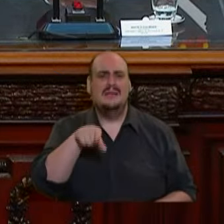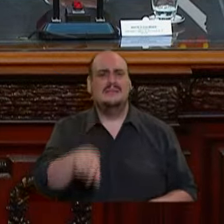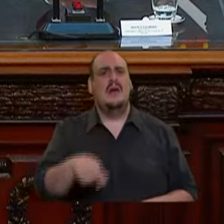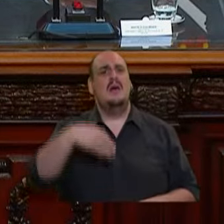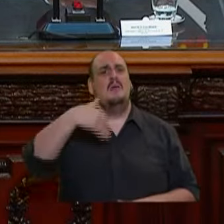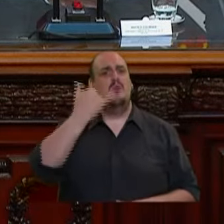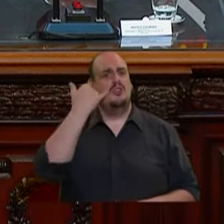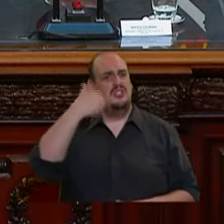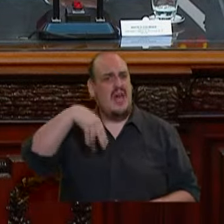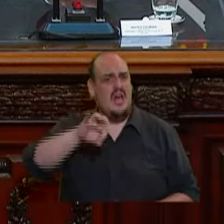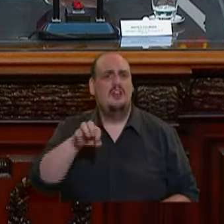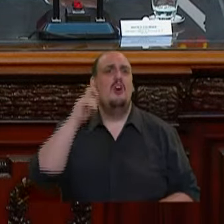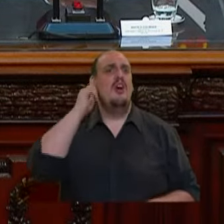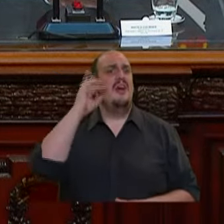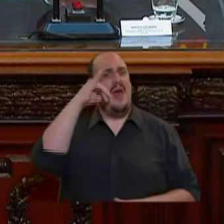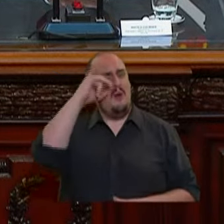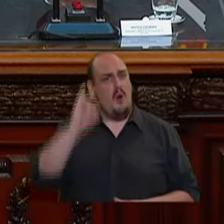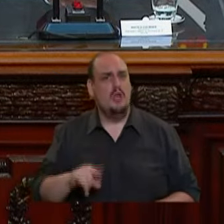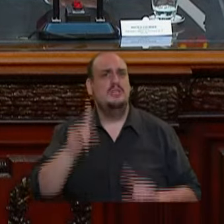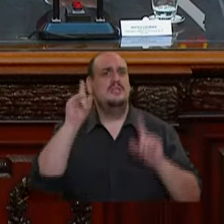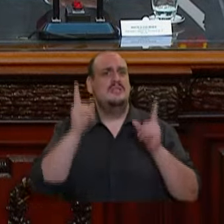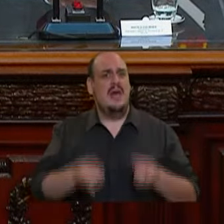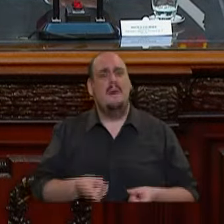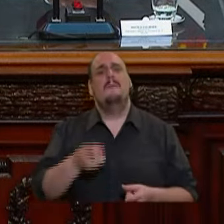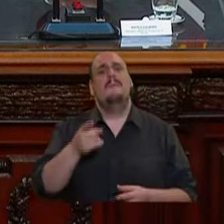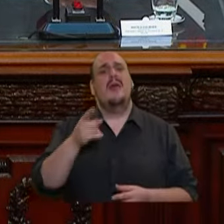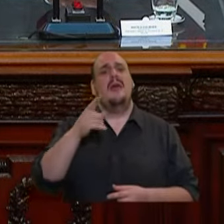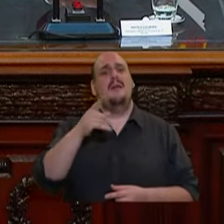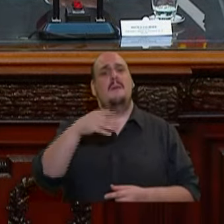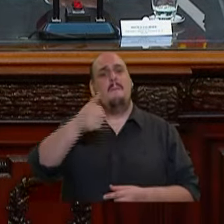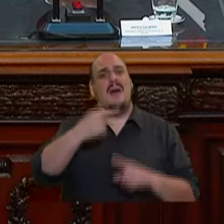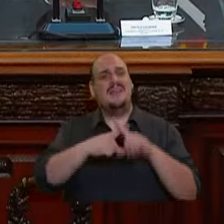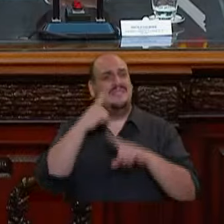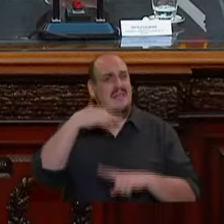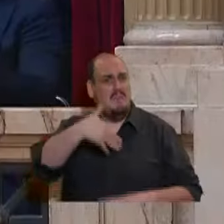Moyano, Juan Grabois y Máximo Kirchner.